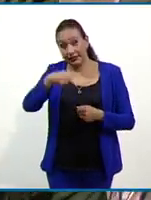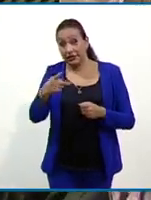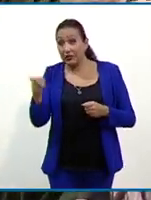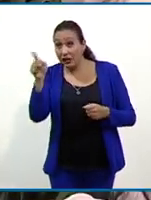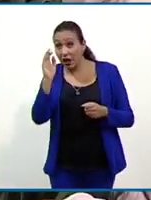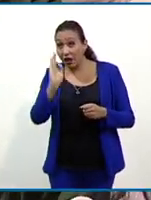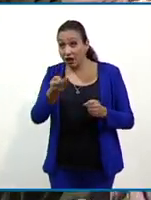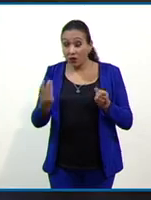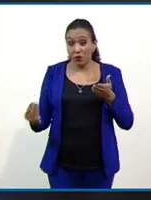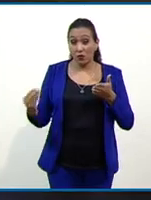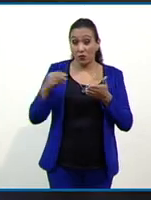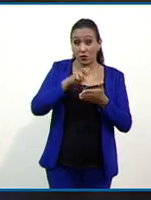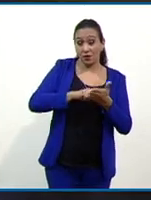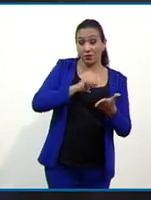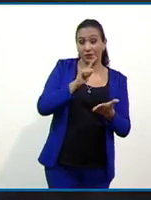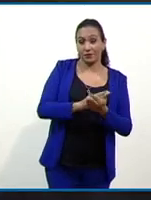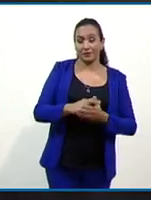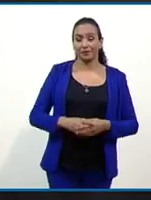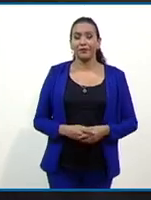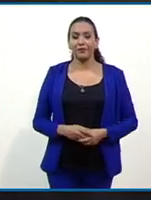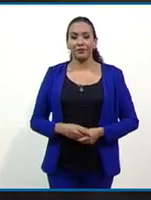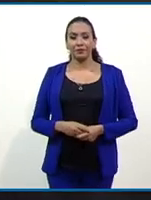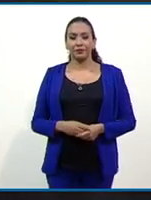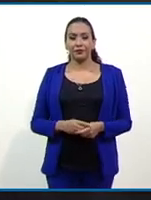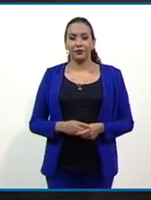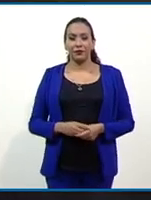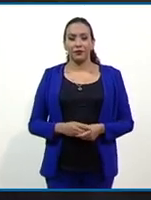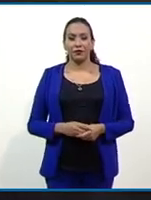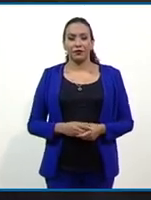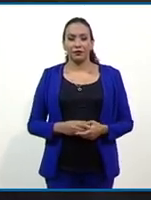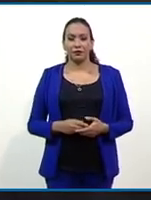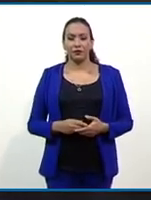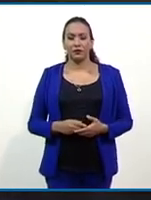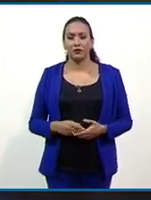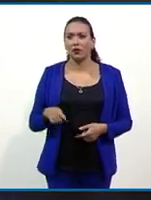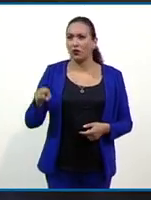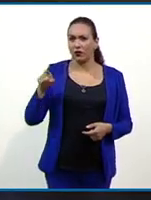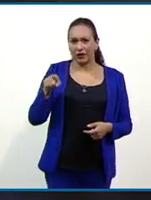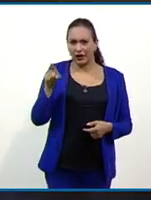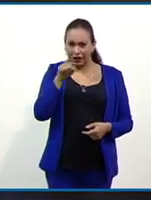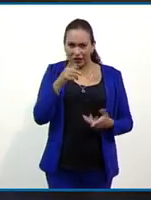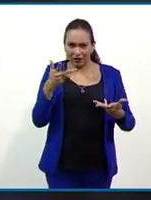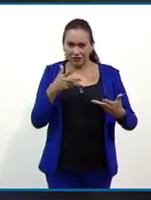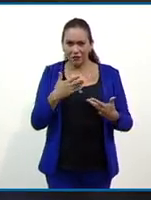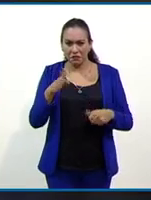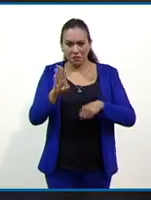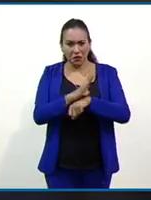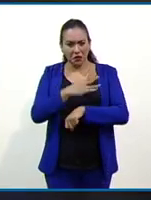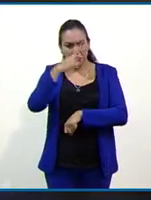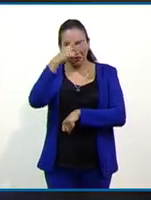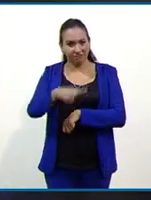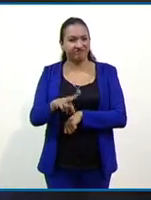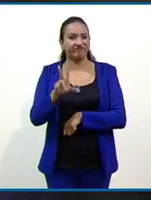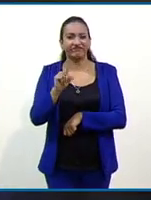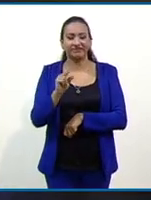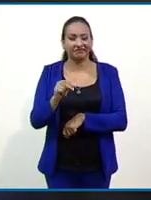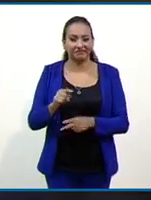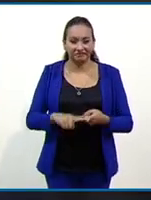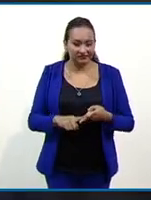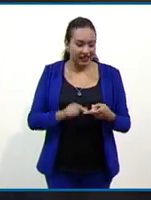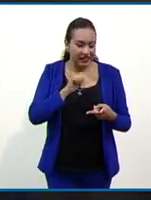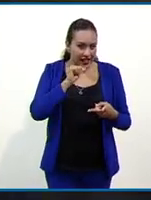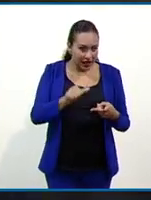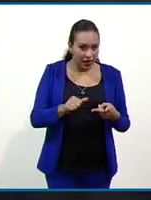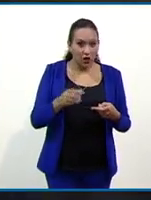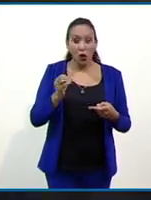reforma judicial. Que no garantiza absolutamente nada bueno para el país ni para los capitales privados que quieren detonar